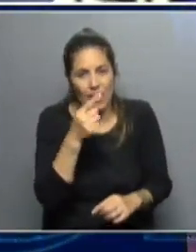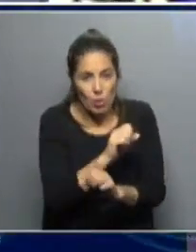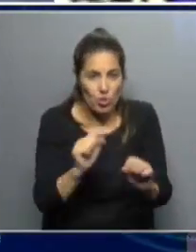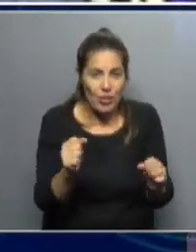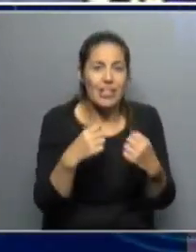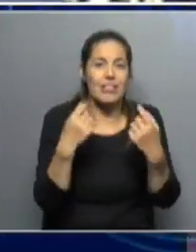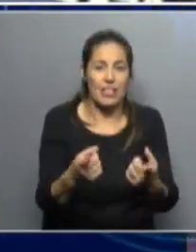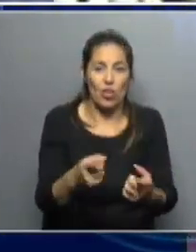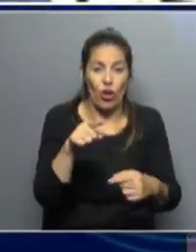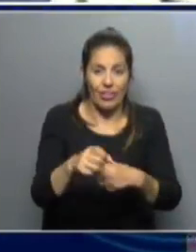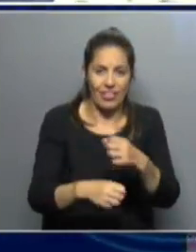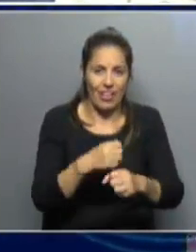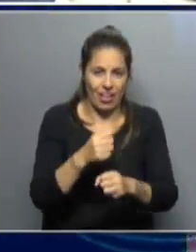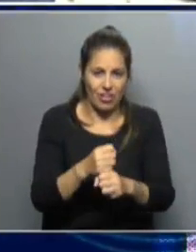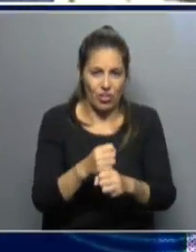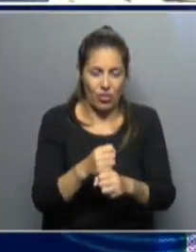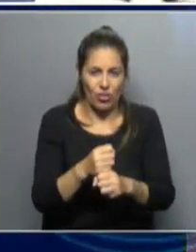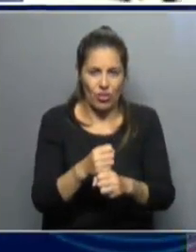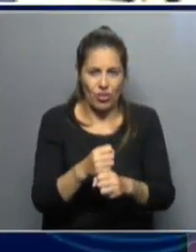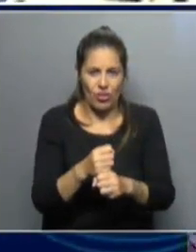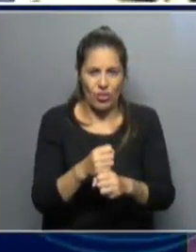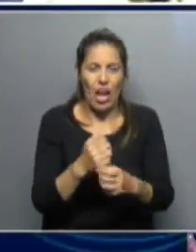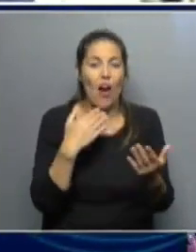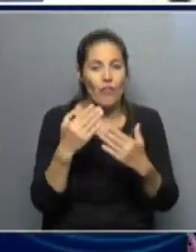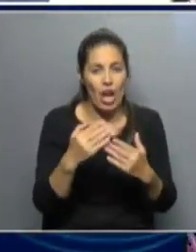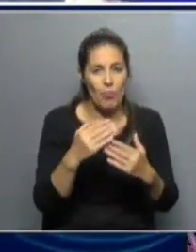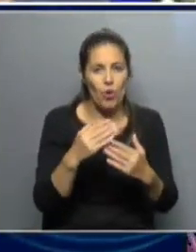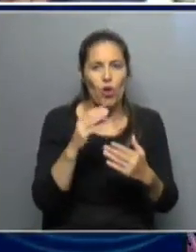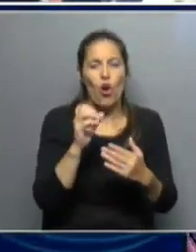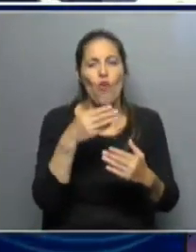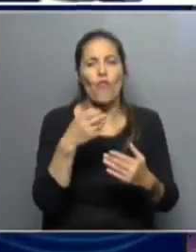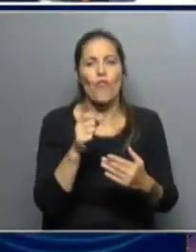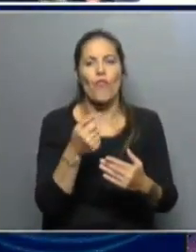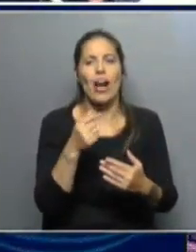que se dio además este año. Hablamos con María Inés Ovaldía y dijimos, mira, está bueno para hacer